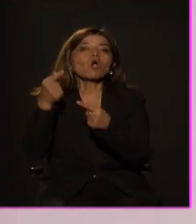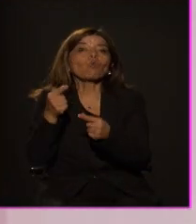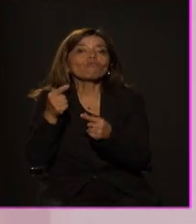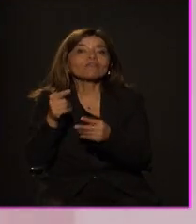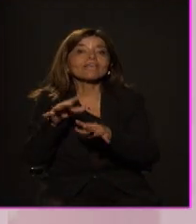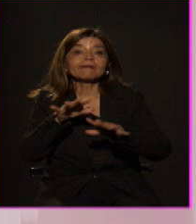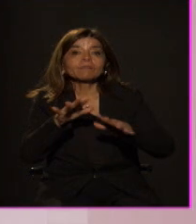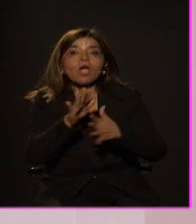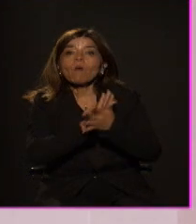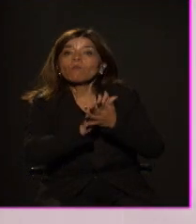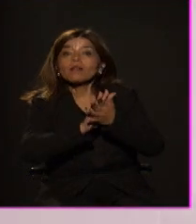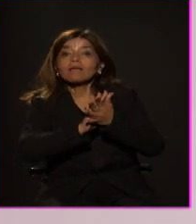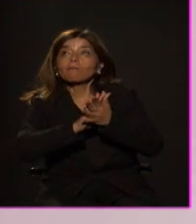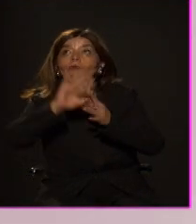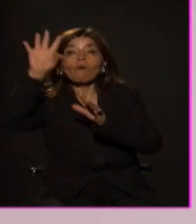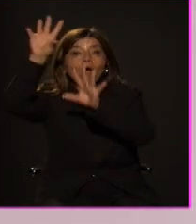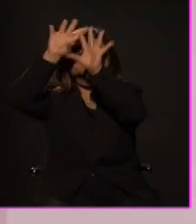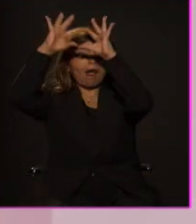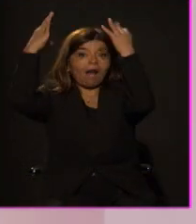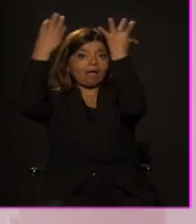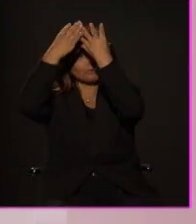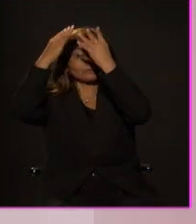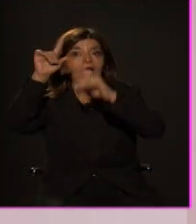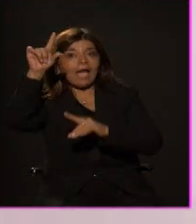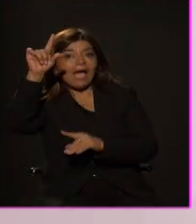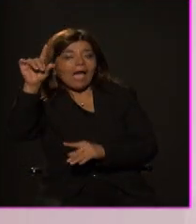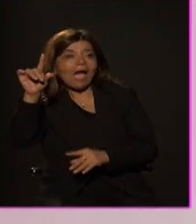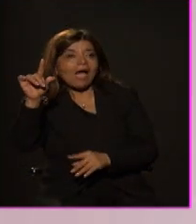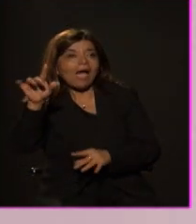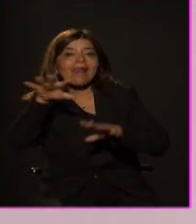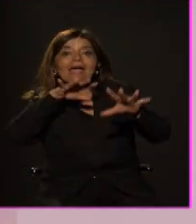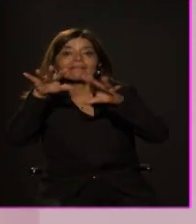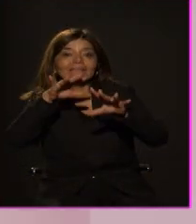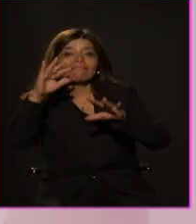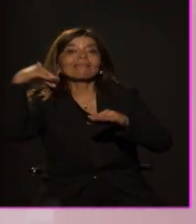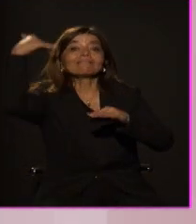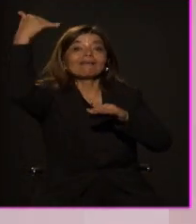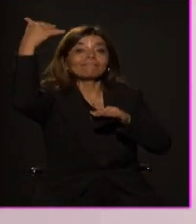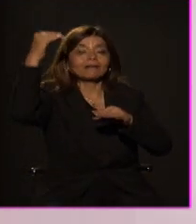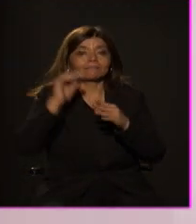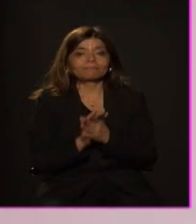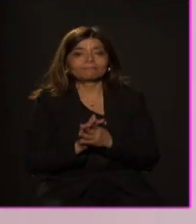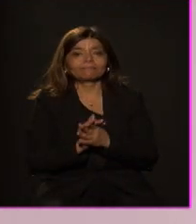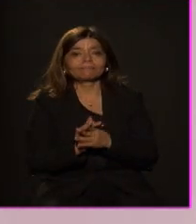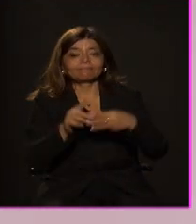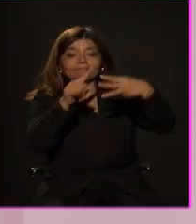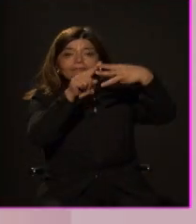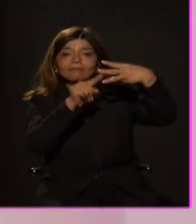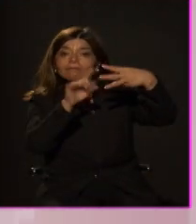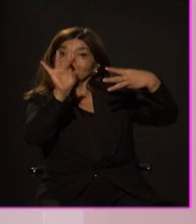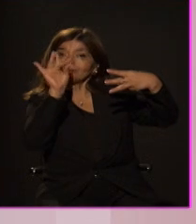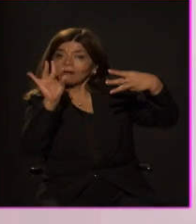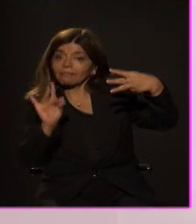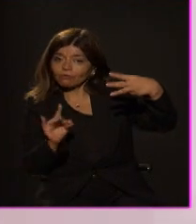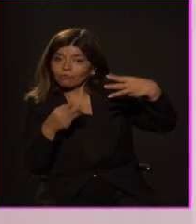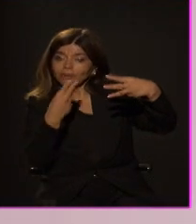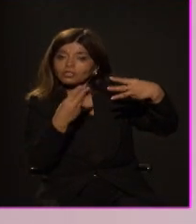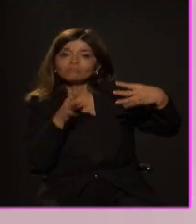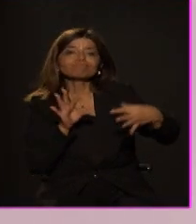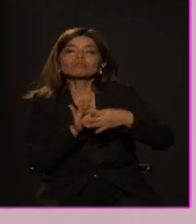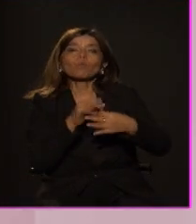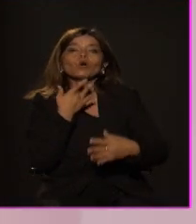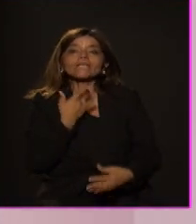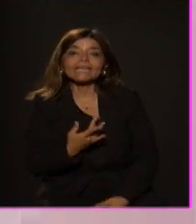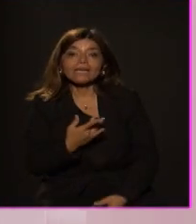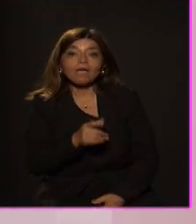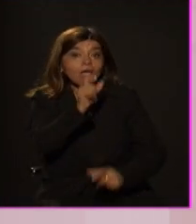la actividad volcánica en Io. Esta es una imagen más moderna. Entonces, ¿qué tienen en común estos tres descubrimientos? Es gente que estaba desarrollando